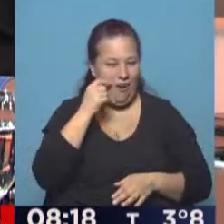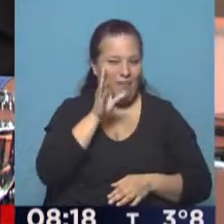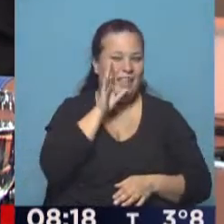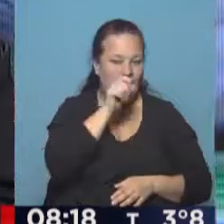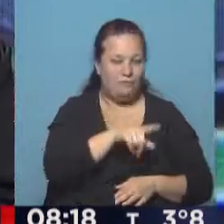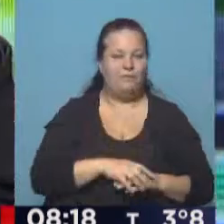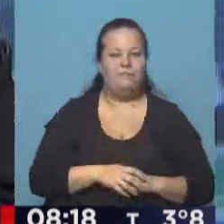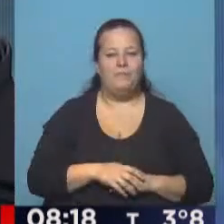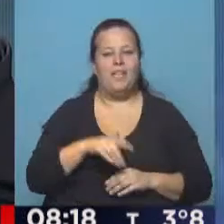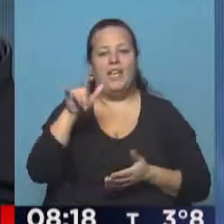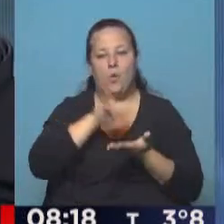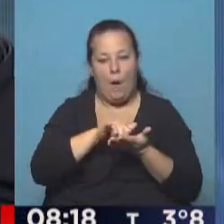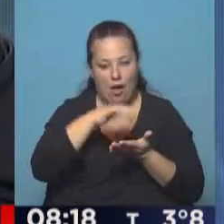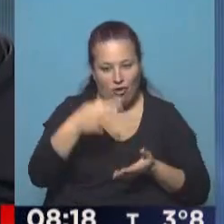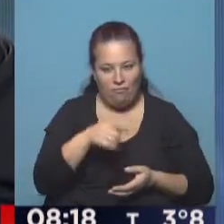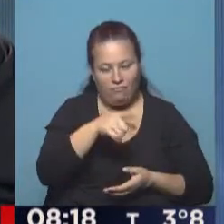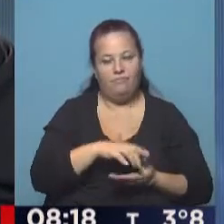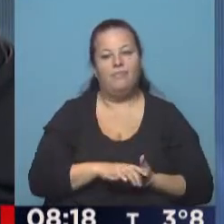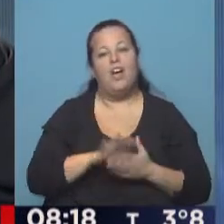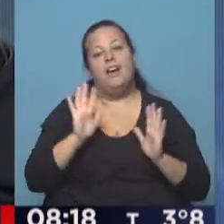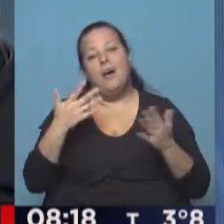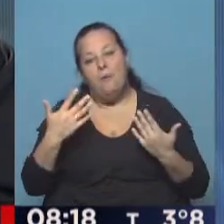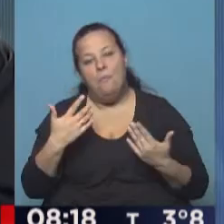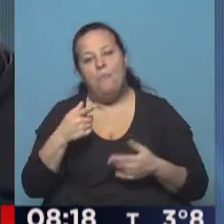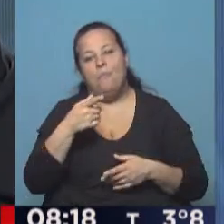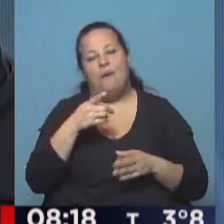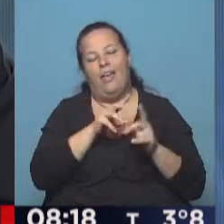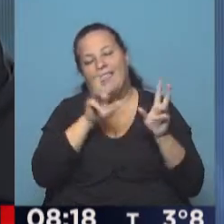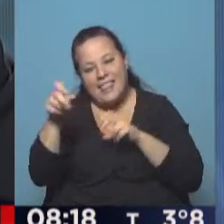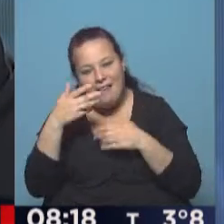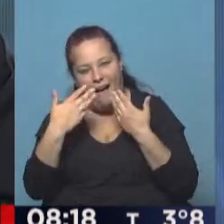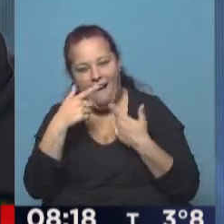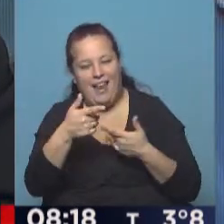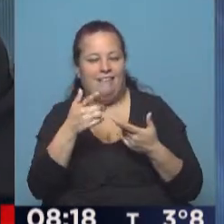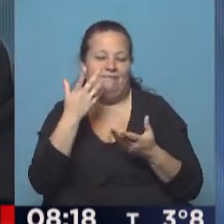es neoyorquino, así que tal vez nos fuimos por ese lado,